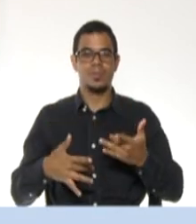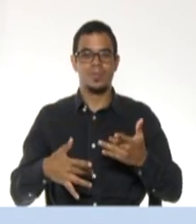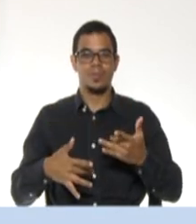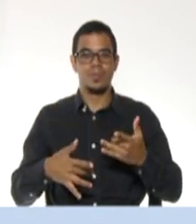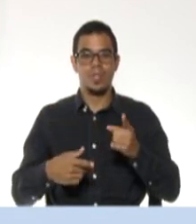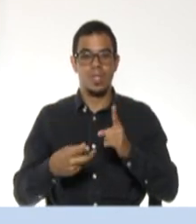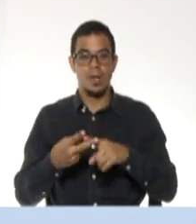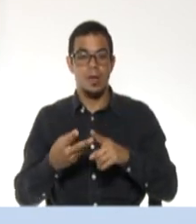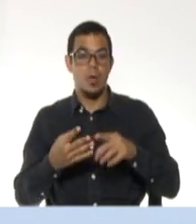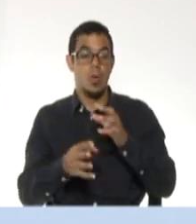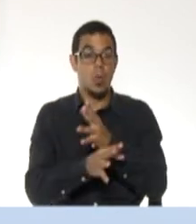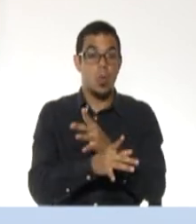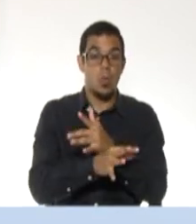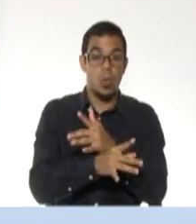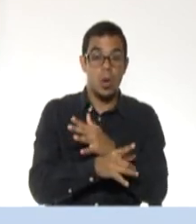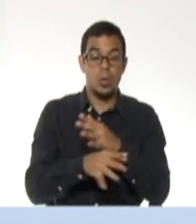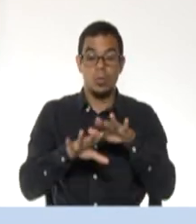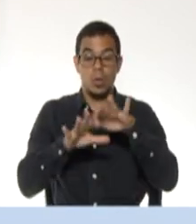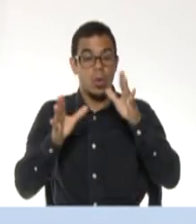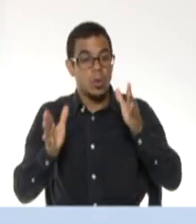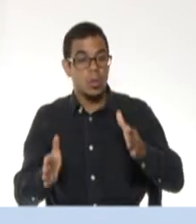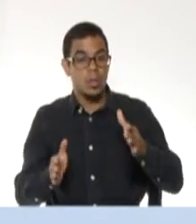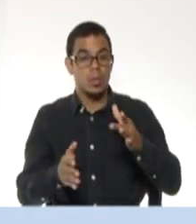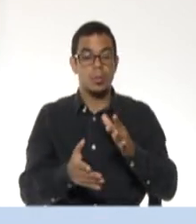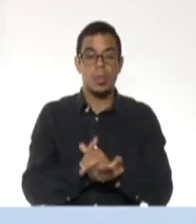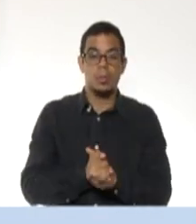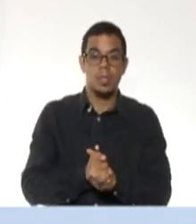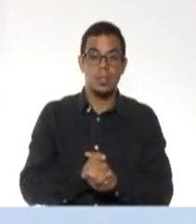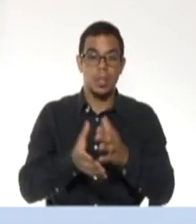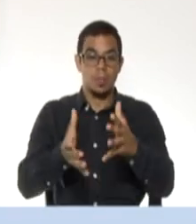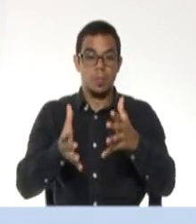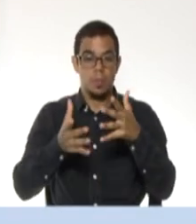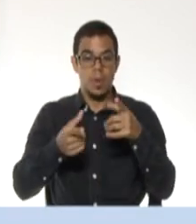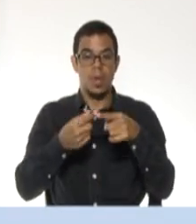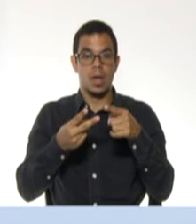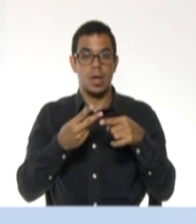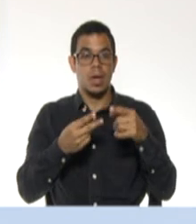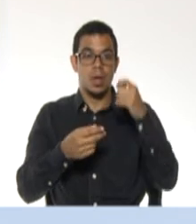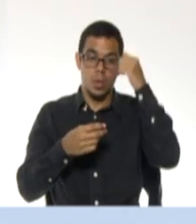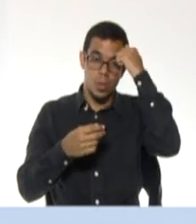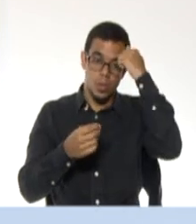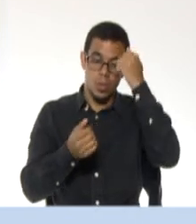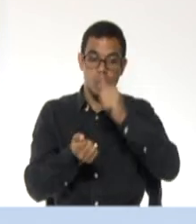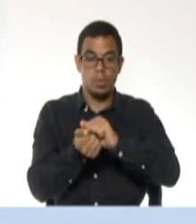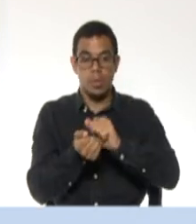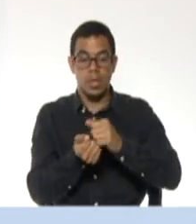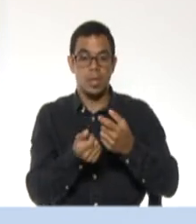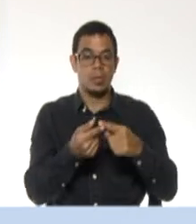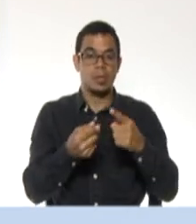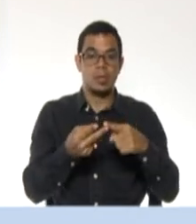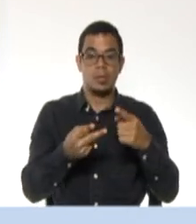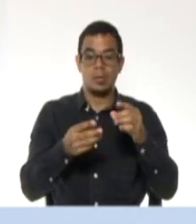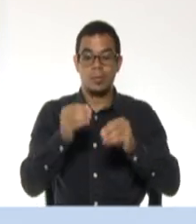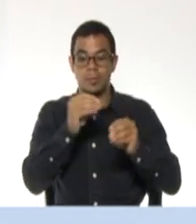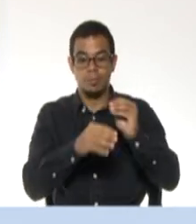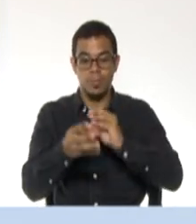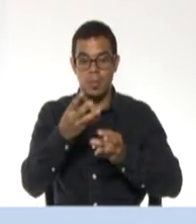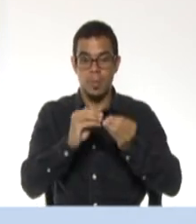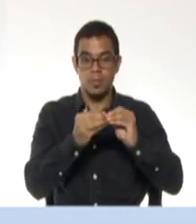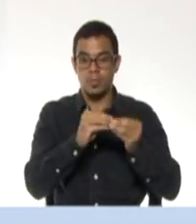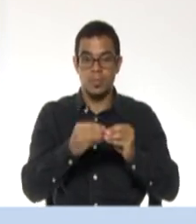de rompecabezas, de juegos de memoria, bingos. Podemos elaborar a través de distintos